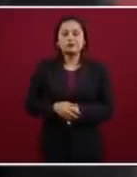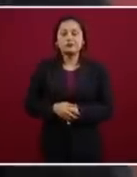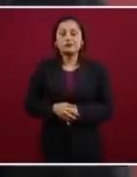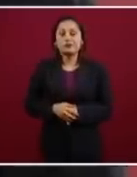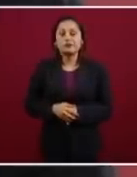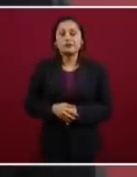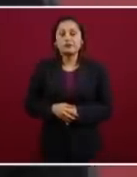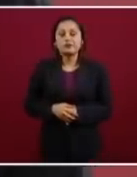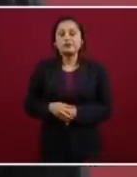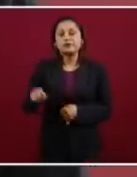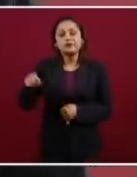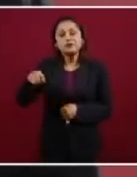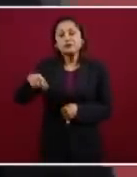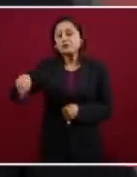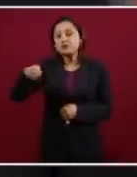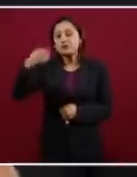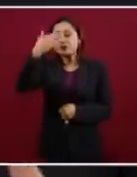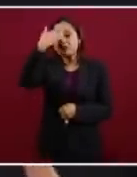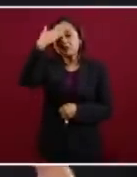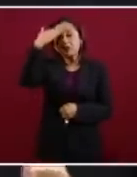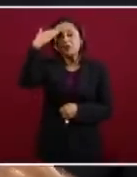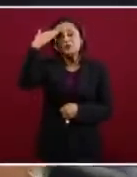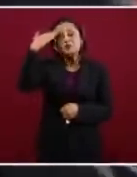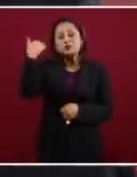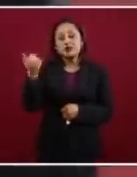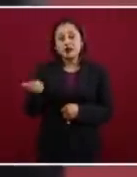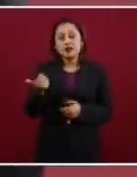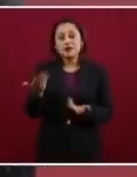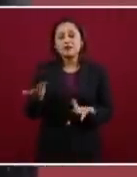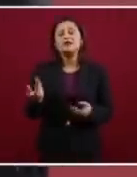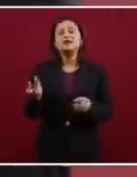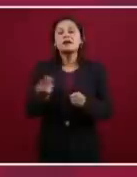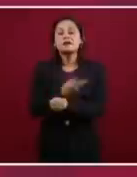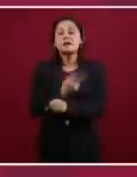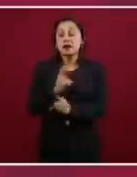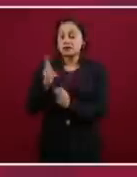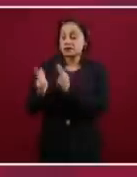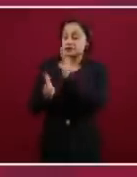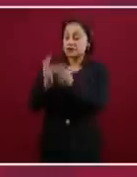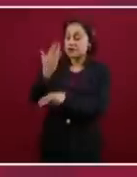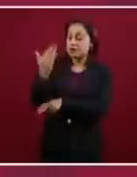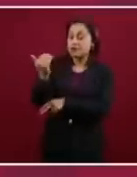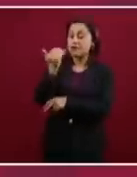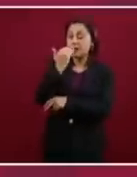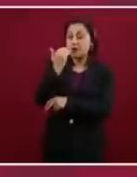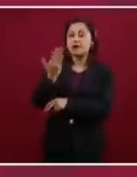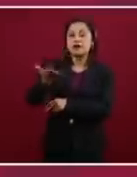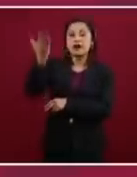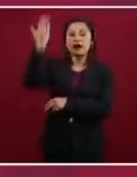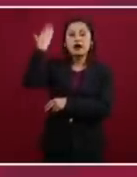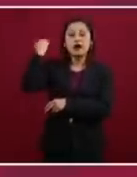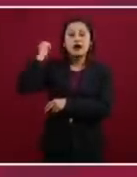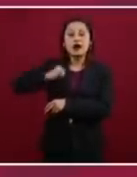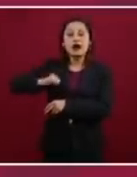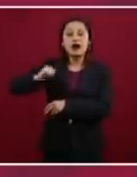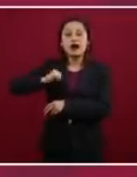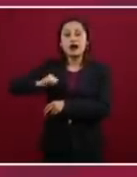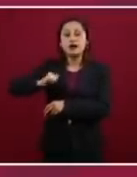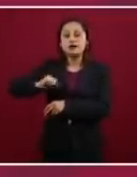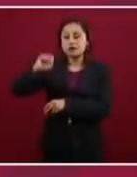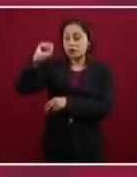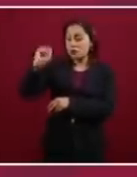no saben que el tren maya va por la antigua vía del ferrocarril del